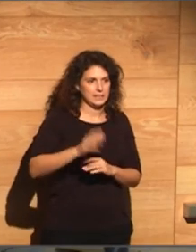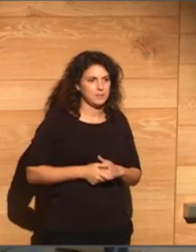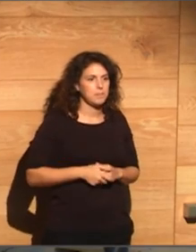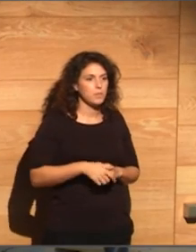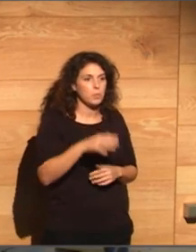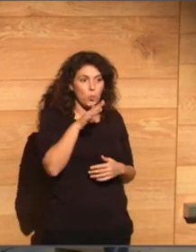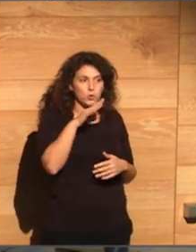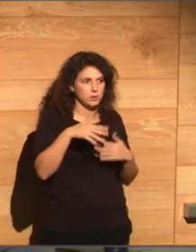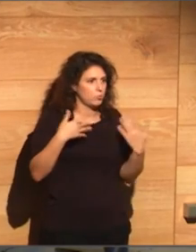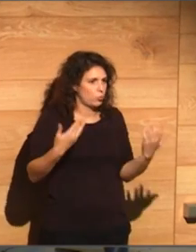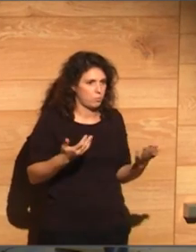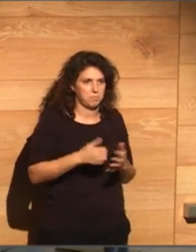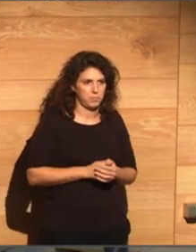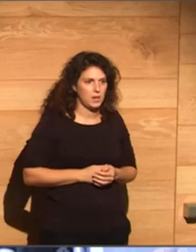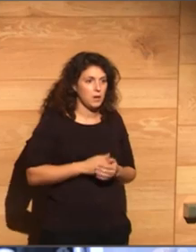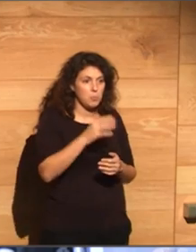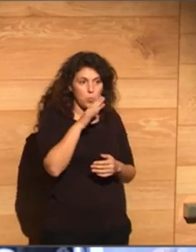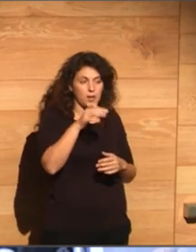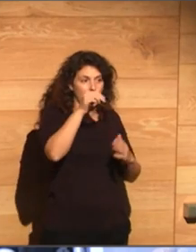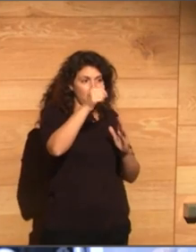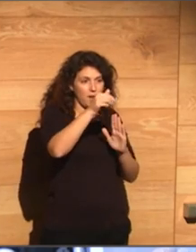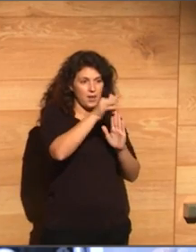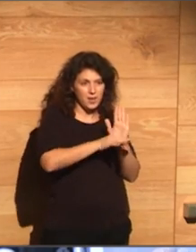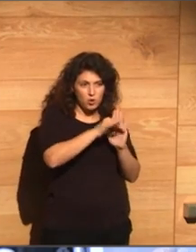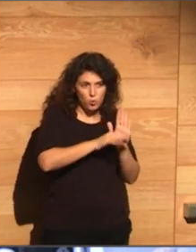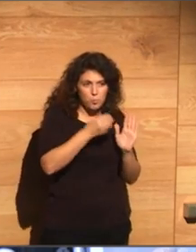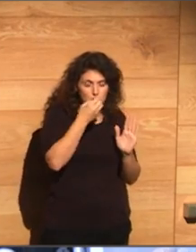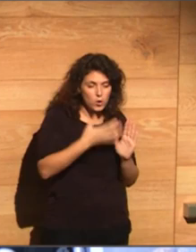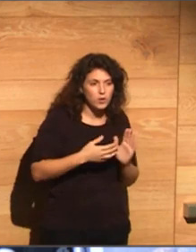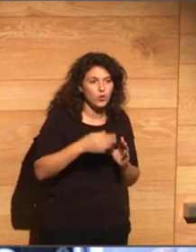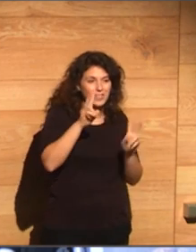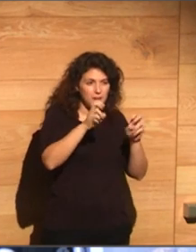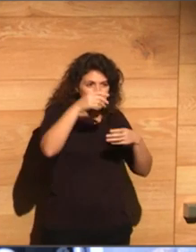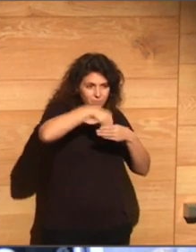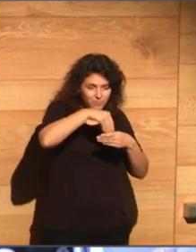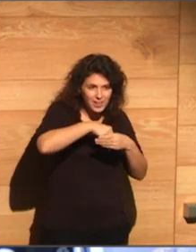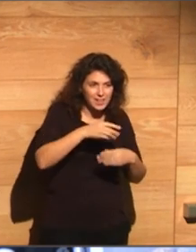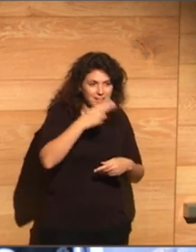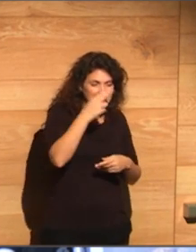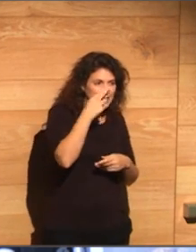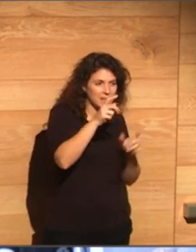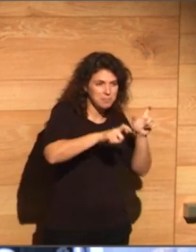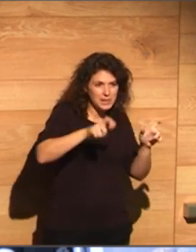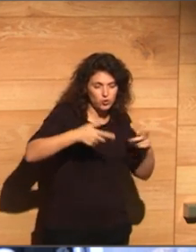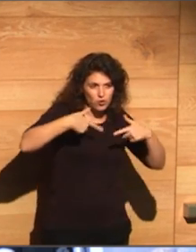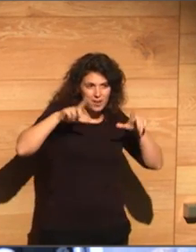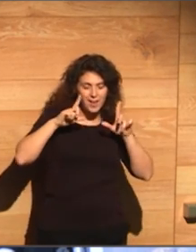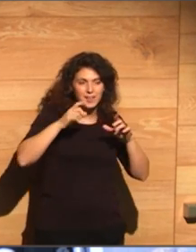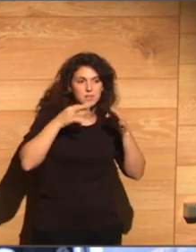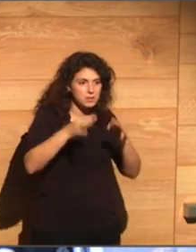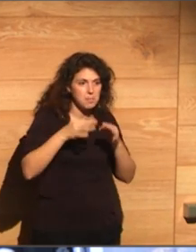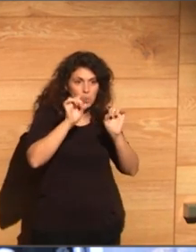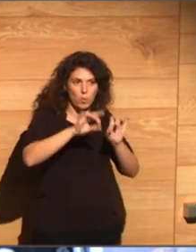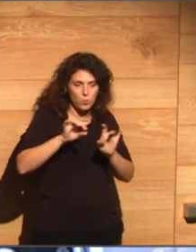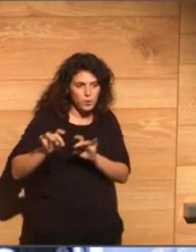las razones que sean. El propio Berlanga. Porque es un buen guión, el tema de fondo es interesante, los personajes están como siempre.